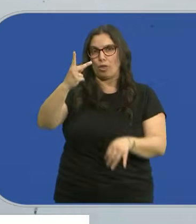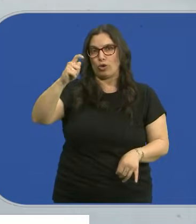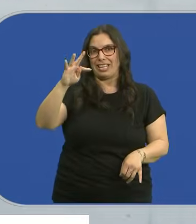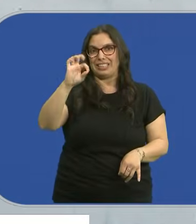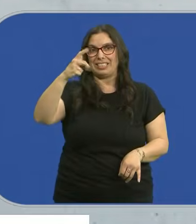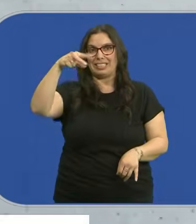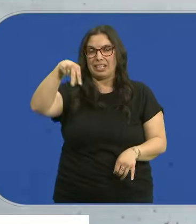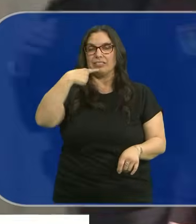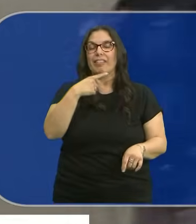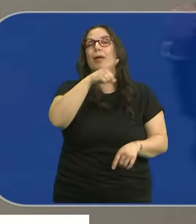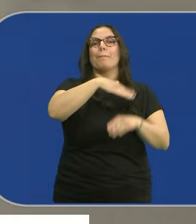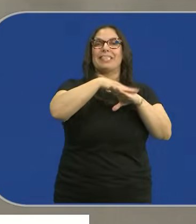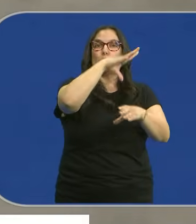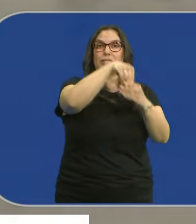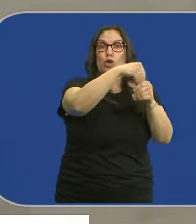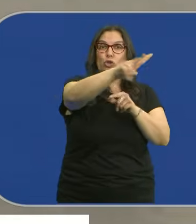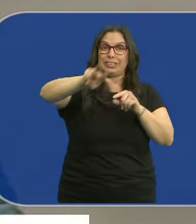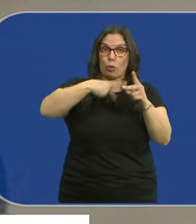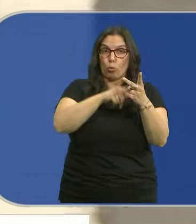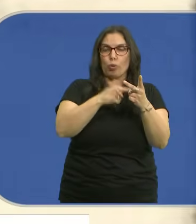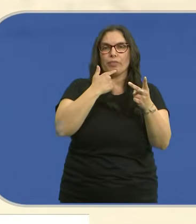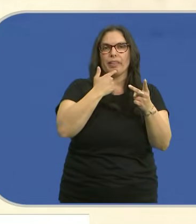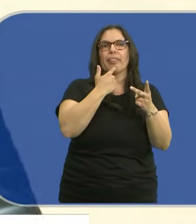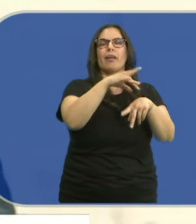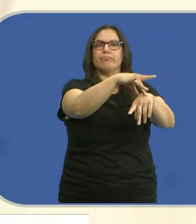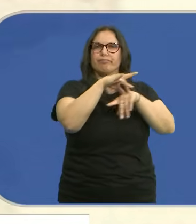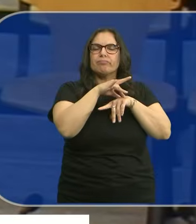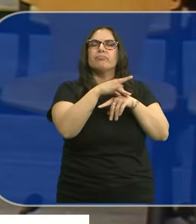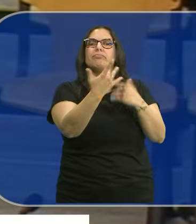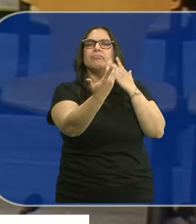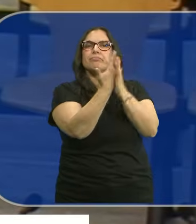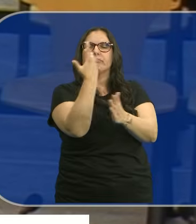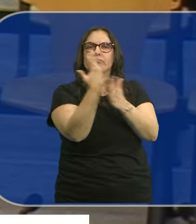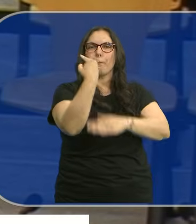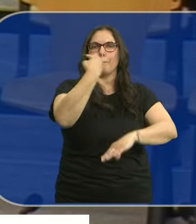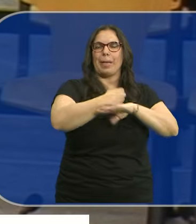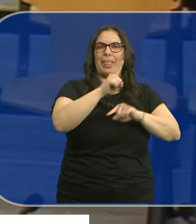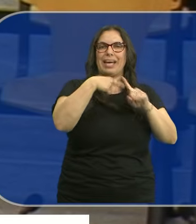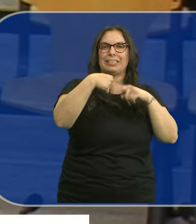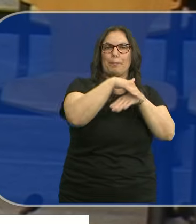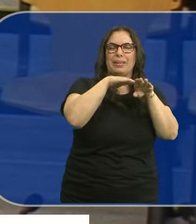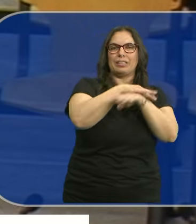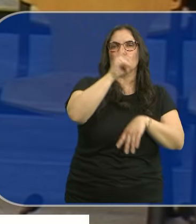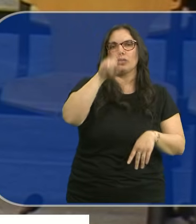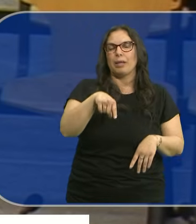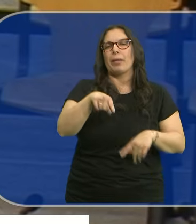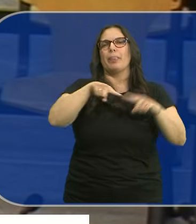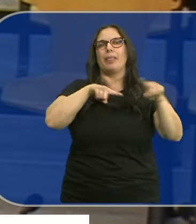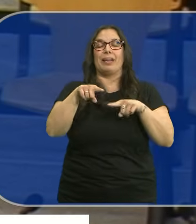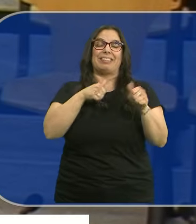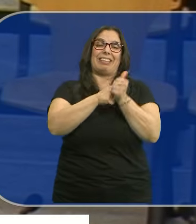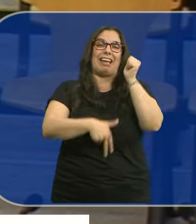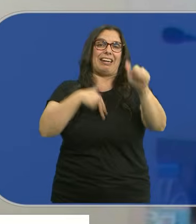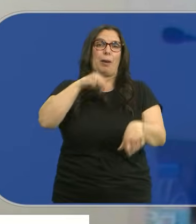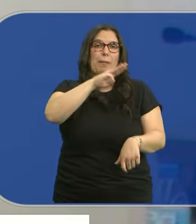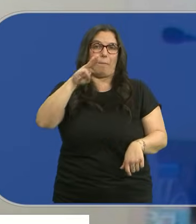2 de Interior le confesó que recibía instrucciones del exministro y de la exsecretaria general del PP. Hoy también ha testificado el exdirector del CNI, quien ha negado